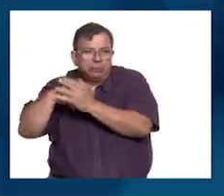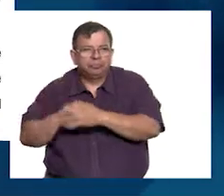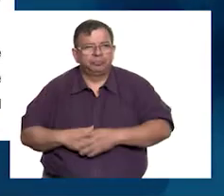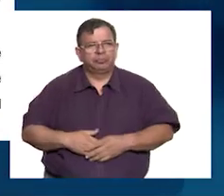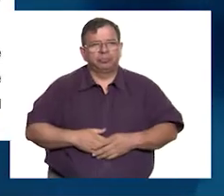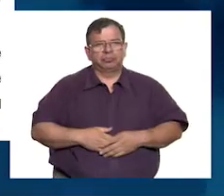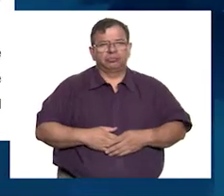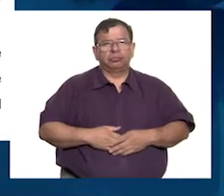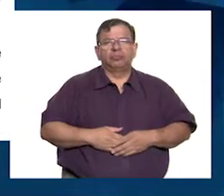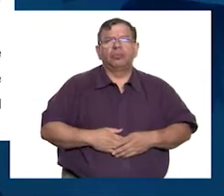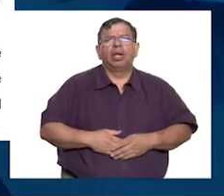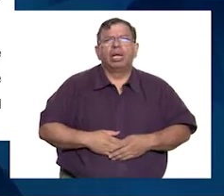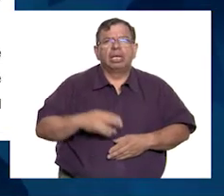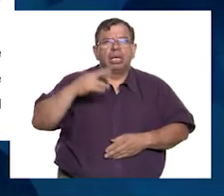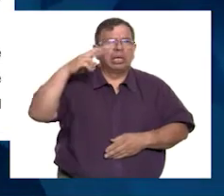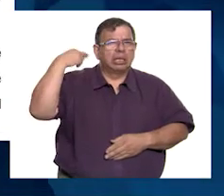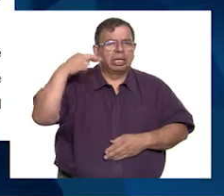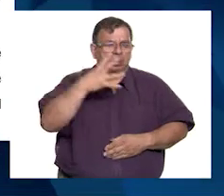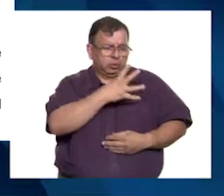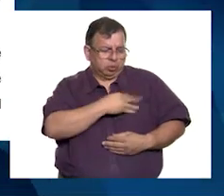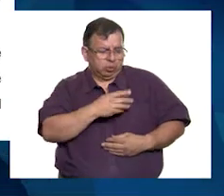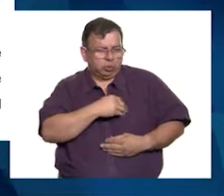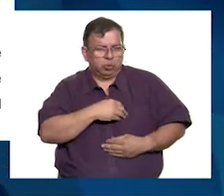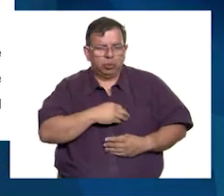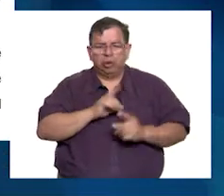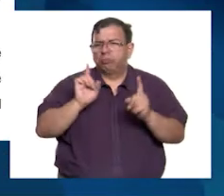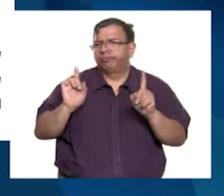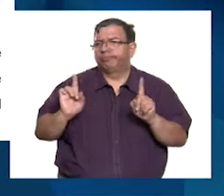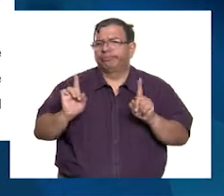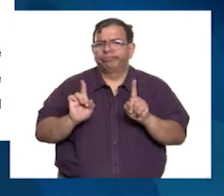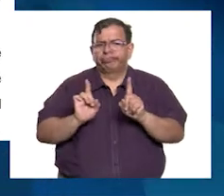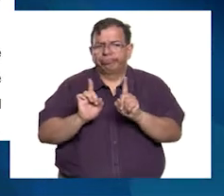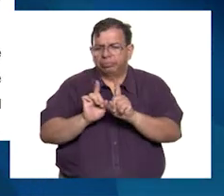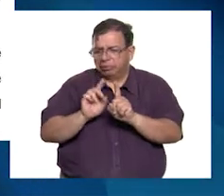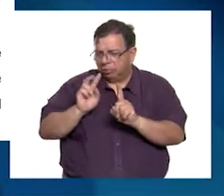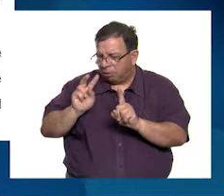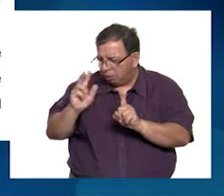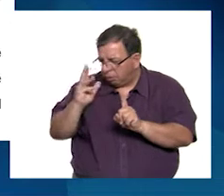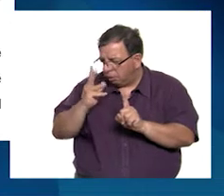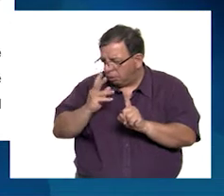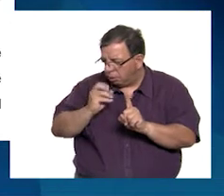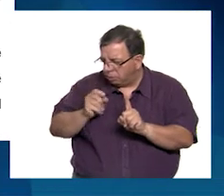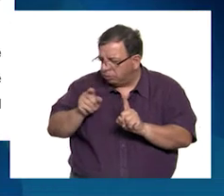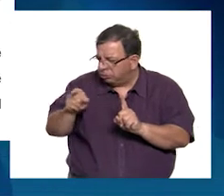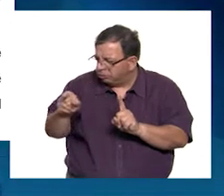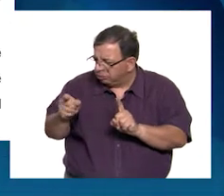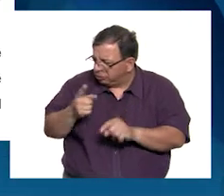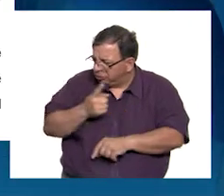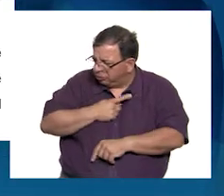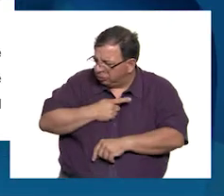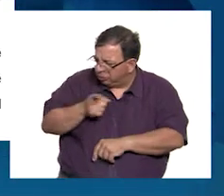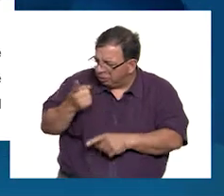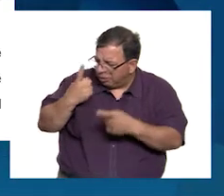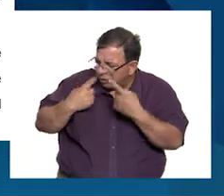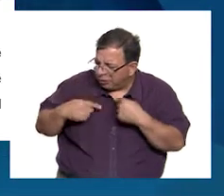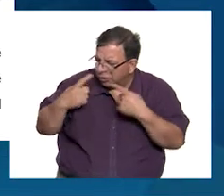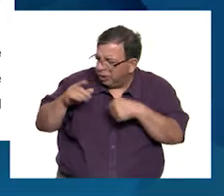rey, que volvía de casa, se encontró con ella y viéndola tan hermosa le preguntó qué hacía ahí sola y por qué